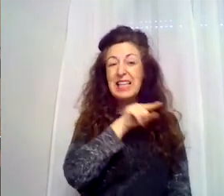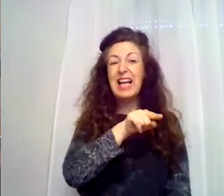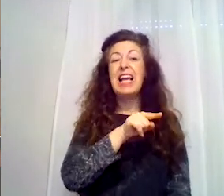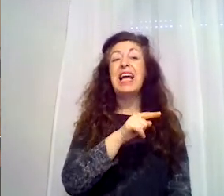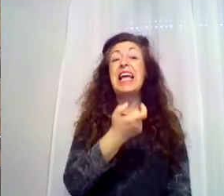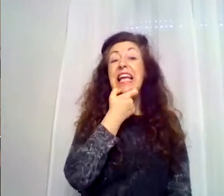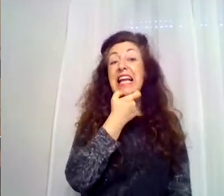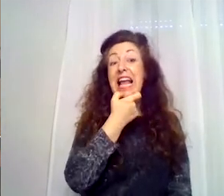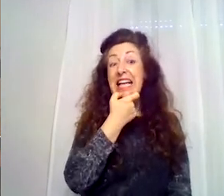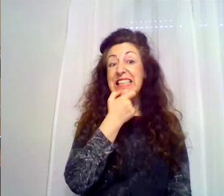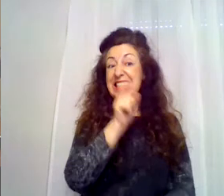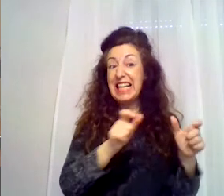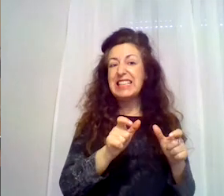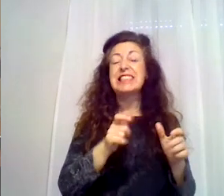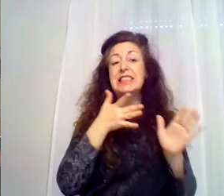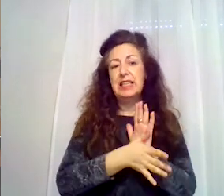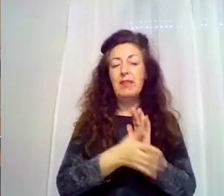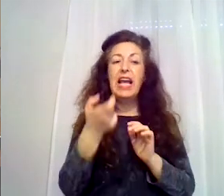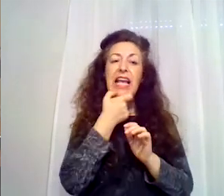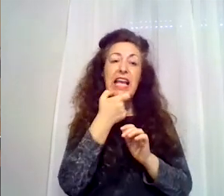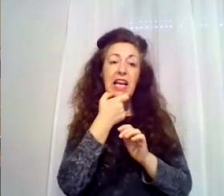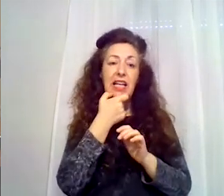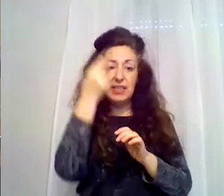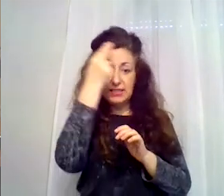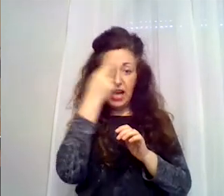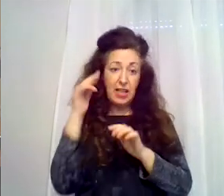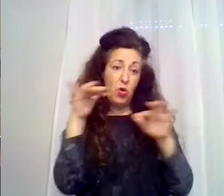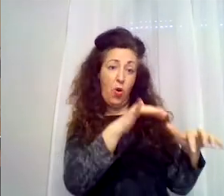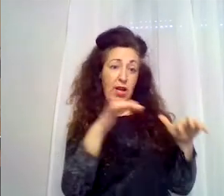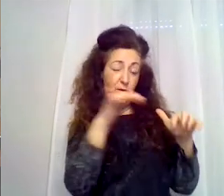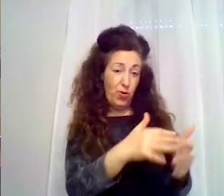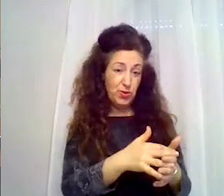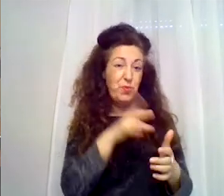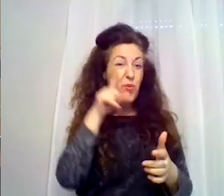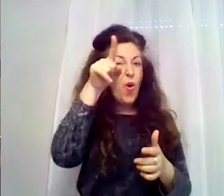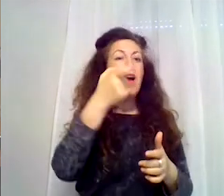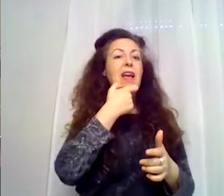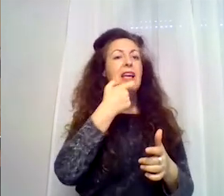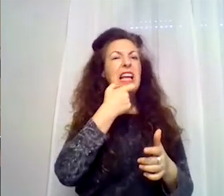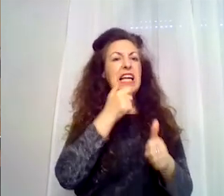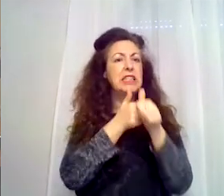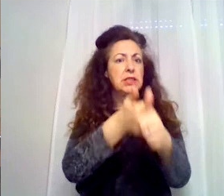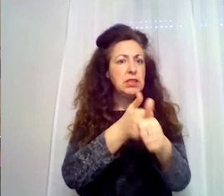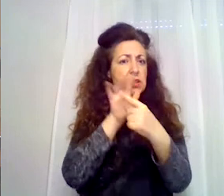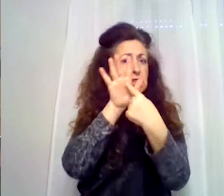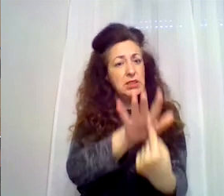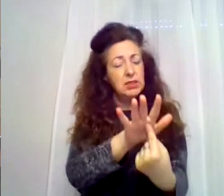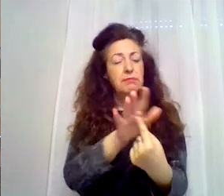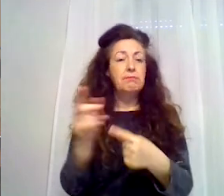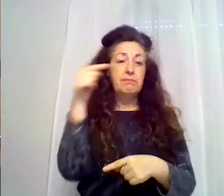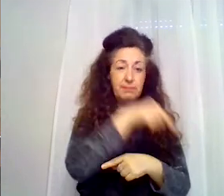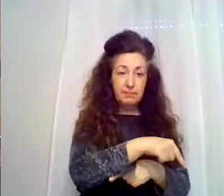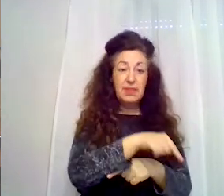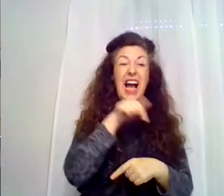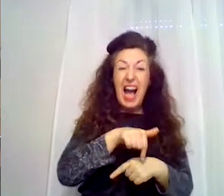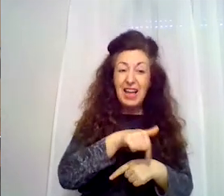la violencia. O sea, ahora nos llama la atención quizá las luchas, las reyertas y tal, pero en aquella época era lo cotidiano. Hemos insistido mucho en